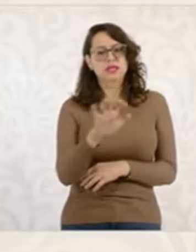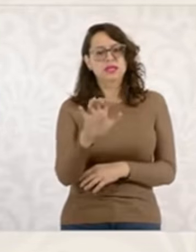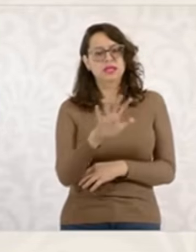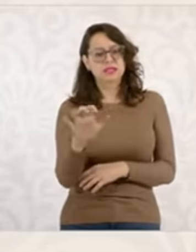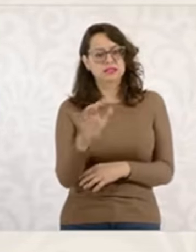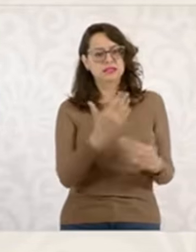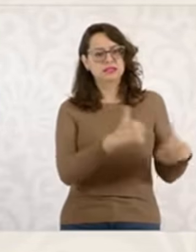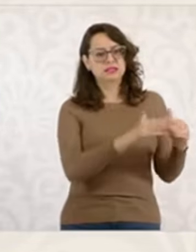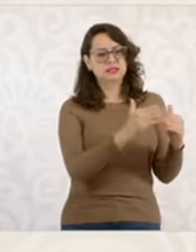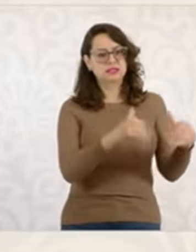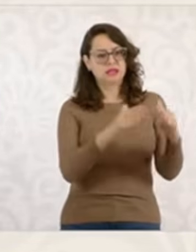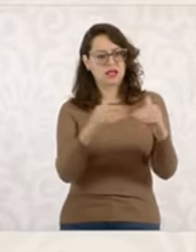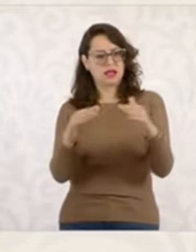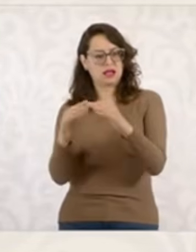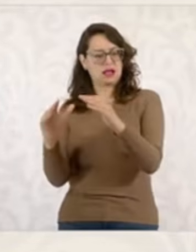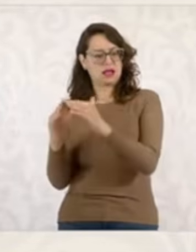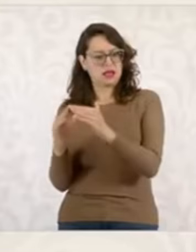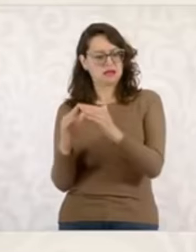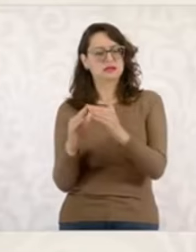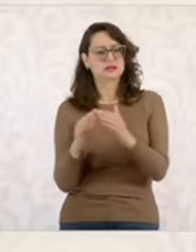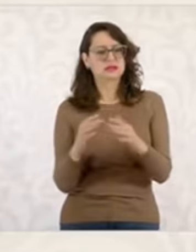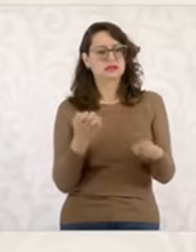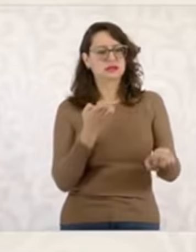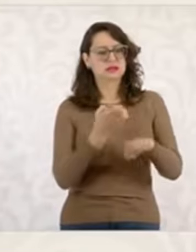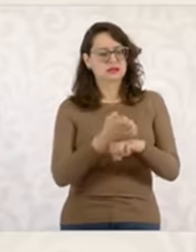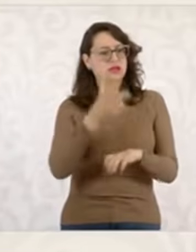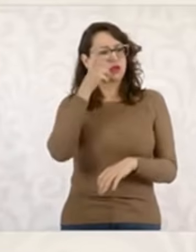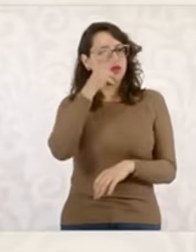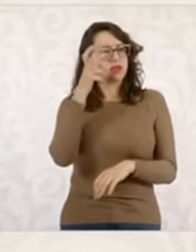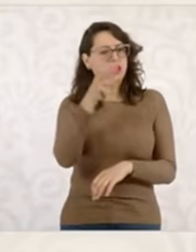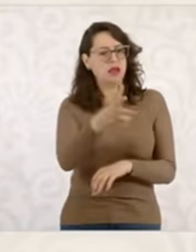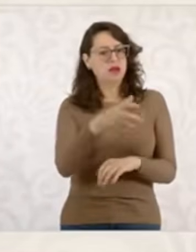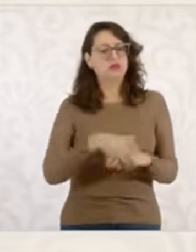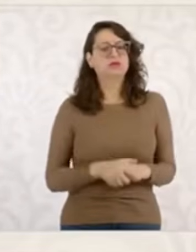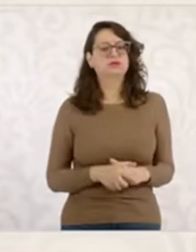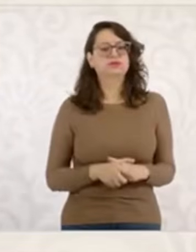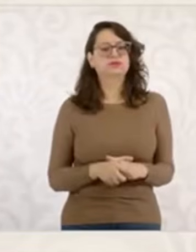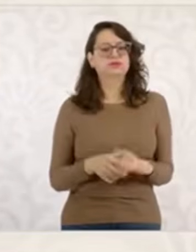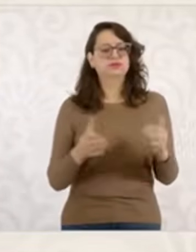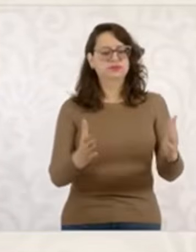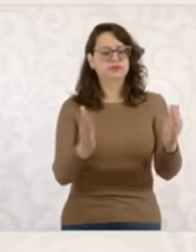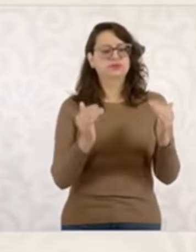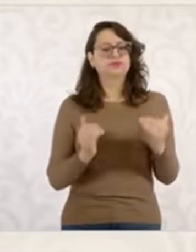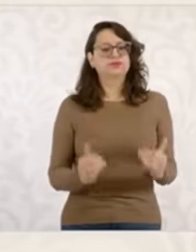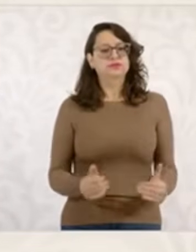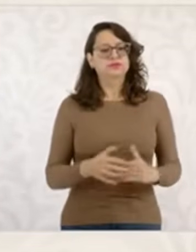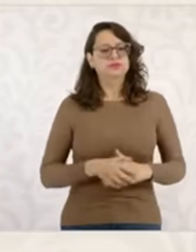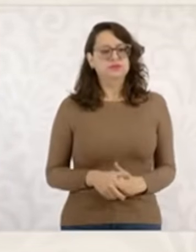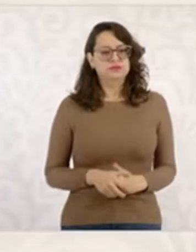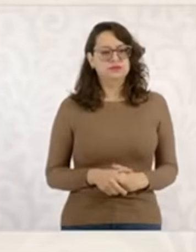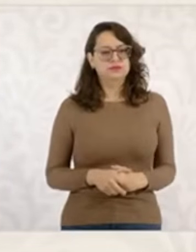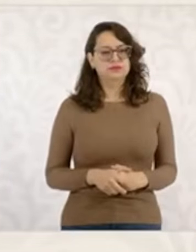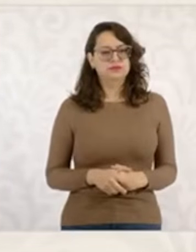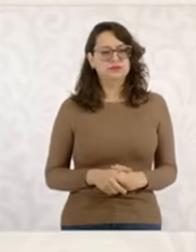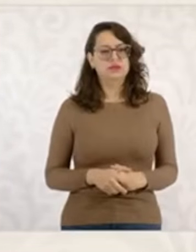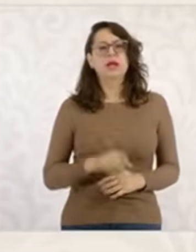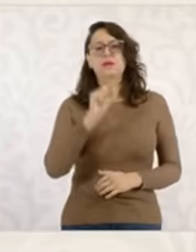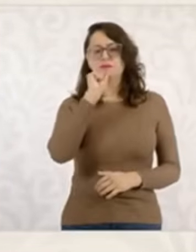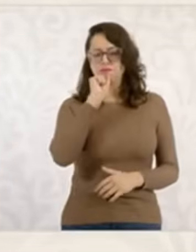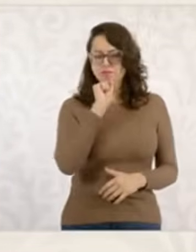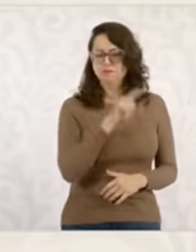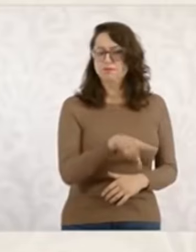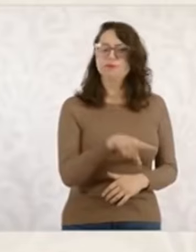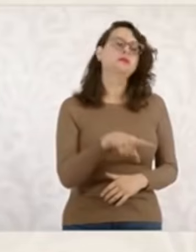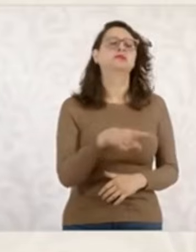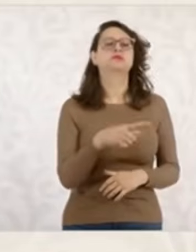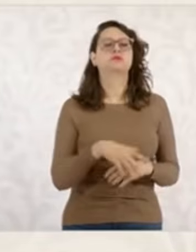llama Destic, allá en el estado de Hidalgo. La que sigue, por favor. Y este es Signova, también ahí en el municipio